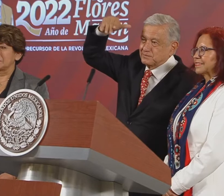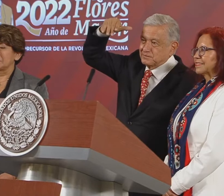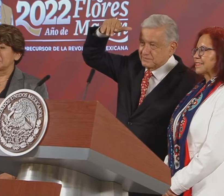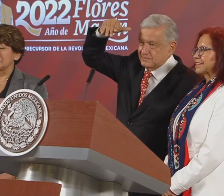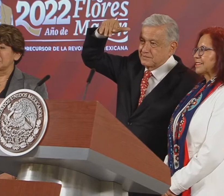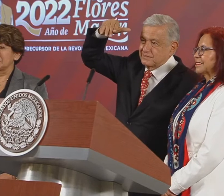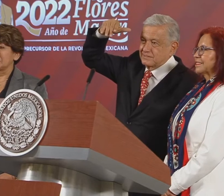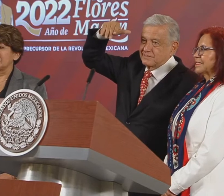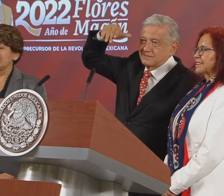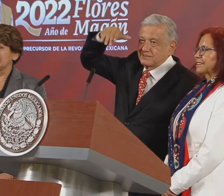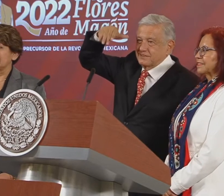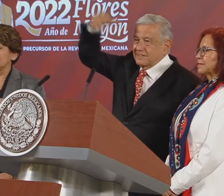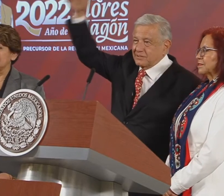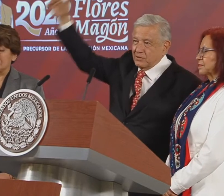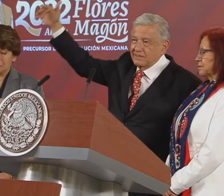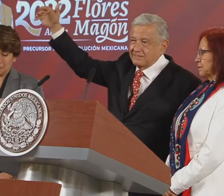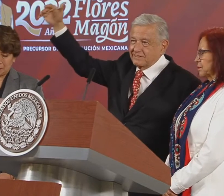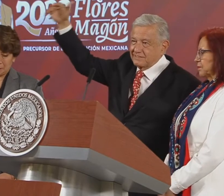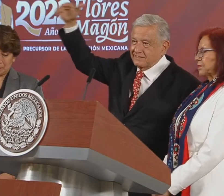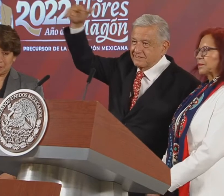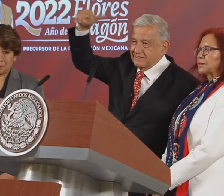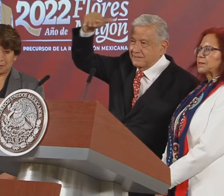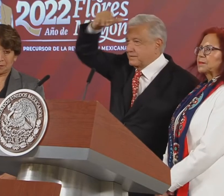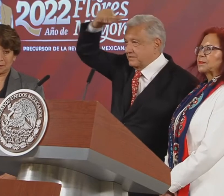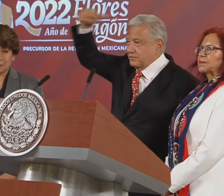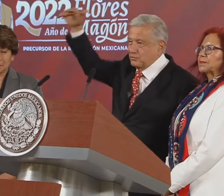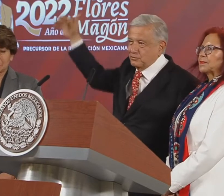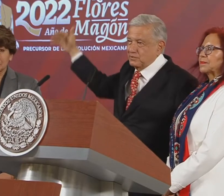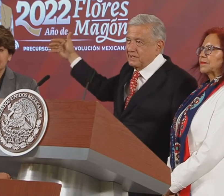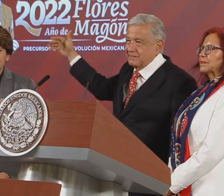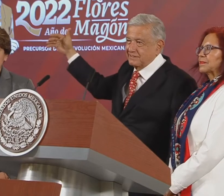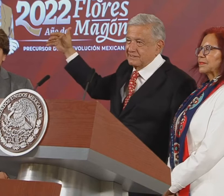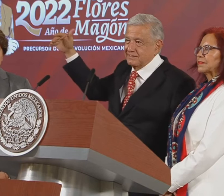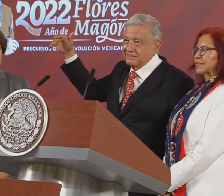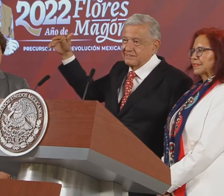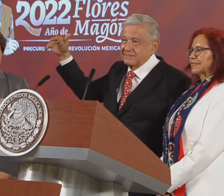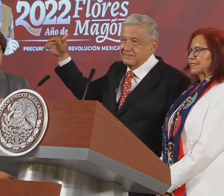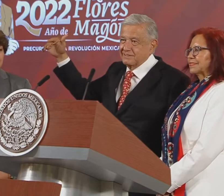intelectuales de prestigio mundial,